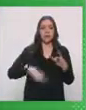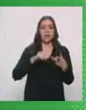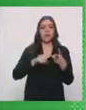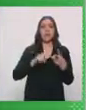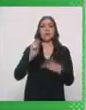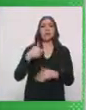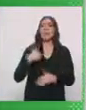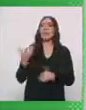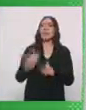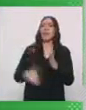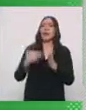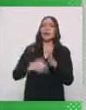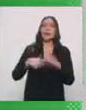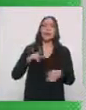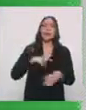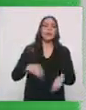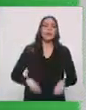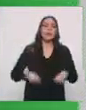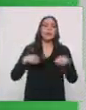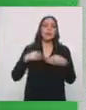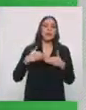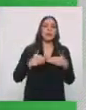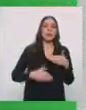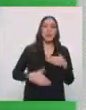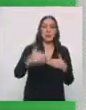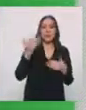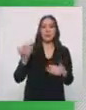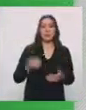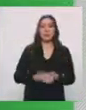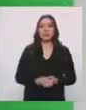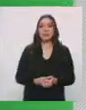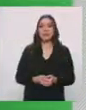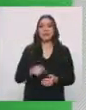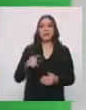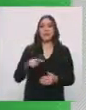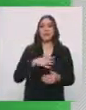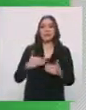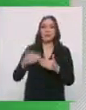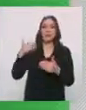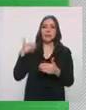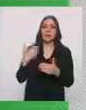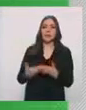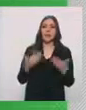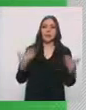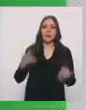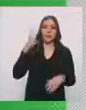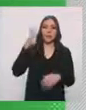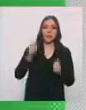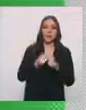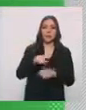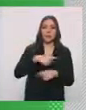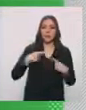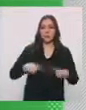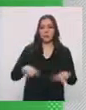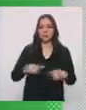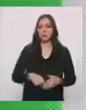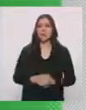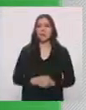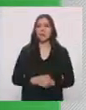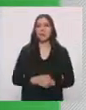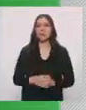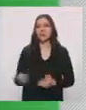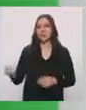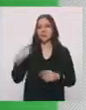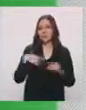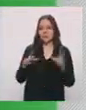vivir, porque en ese tenor nos está dando una visión de pasado, presente y futuro, con la gente. Ha sido muy, muy útil y muy valiosa